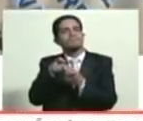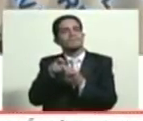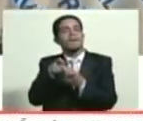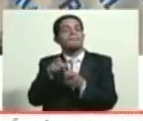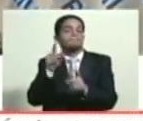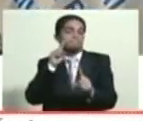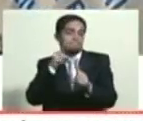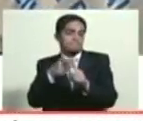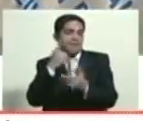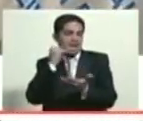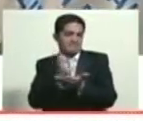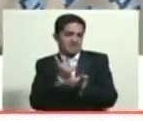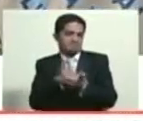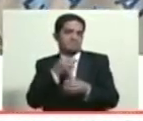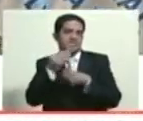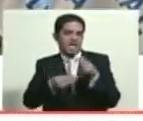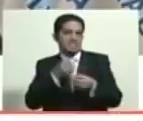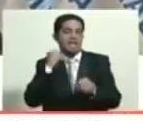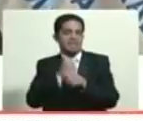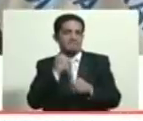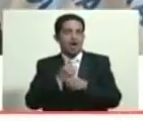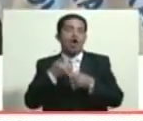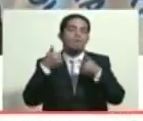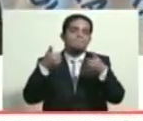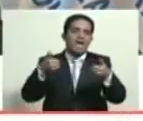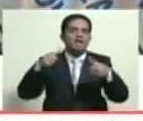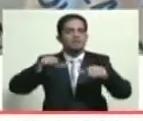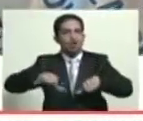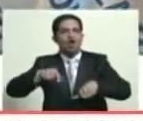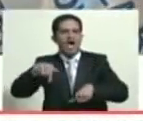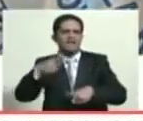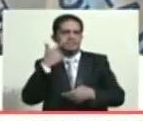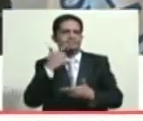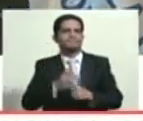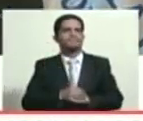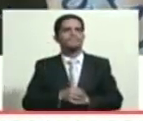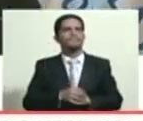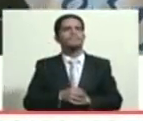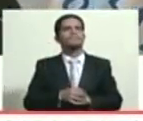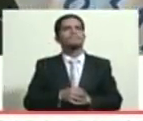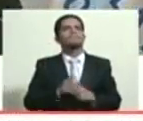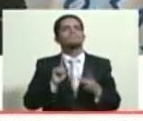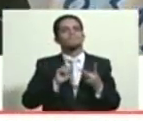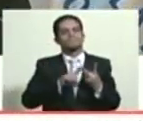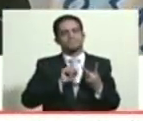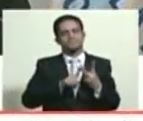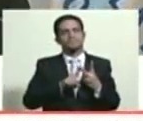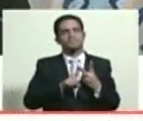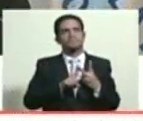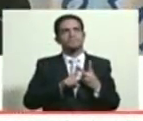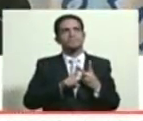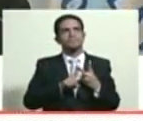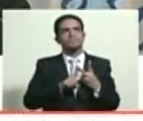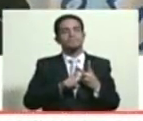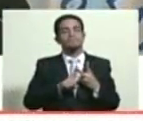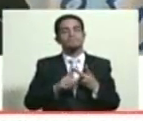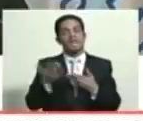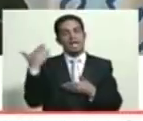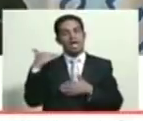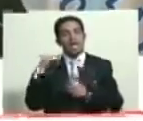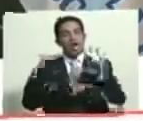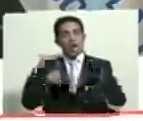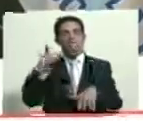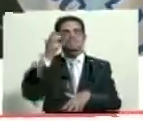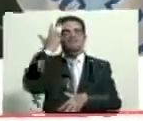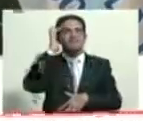gestión y la legalidad en el uso del patrimonio público. Considerando que el 11 de febrero